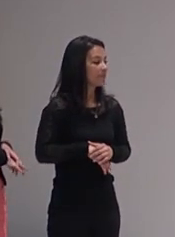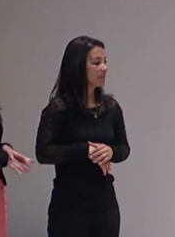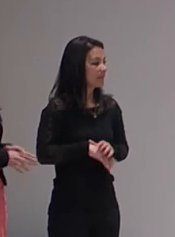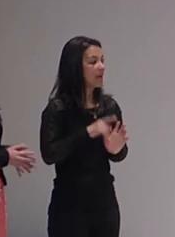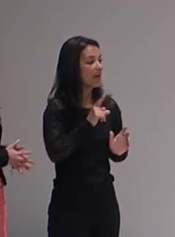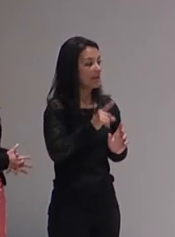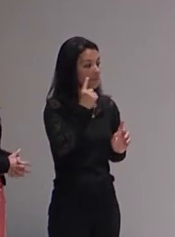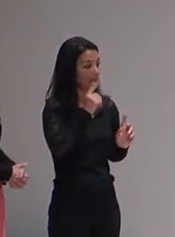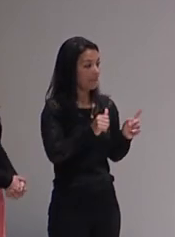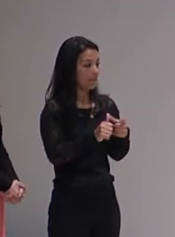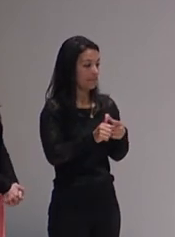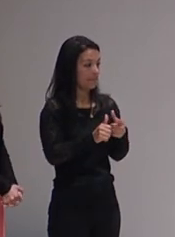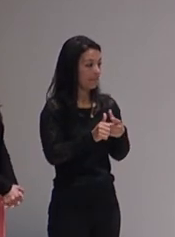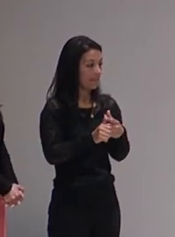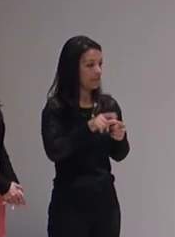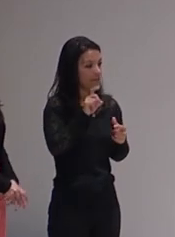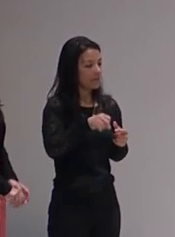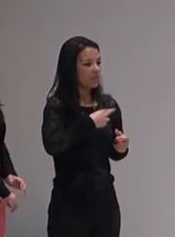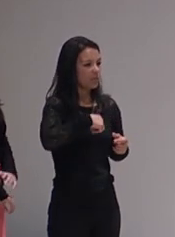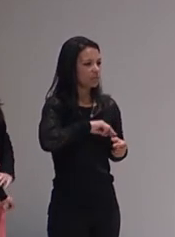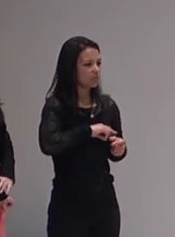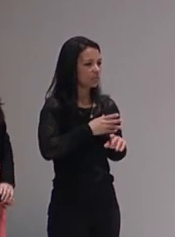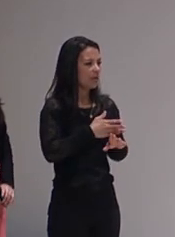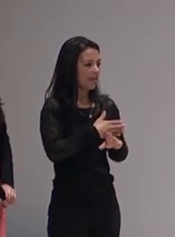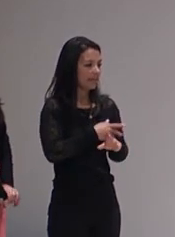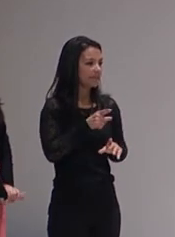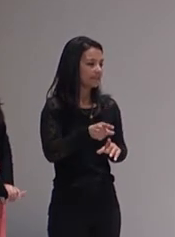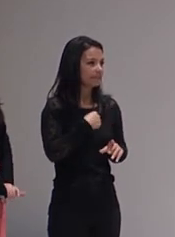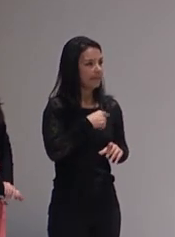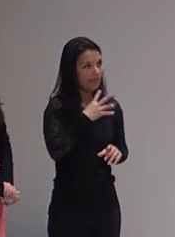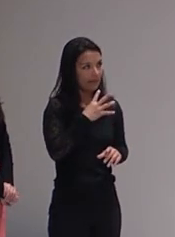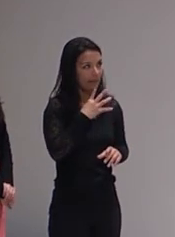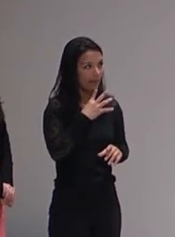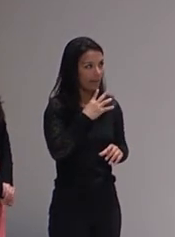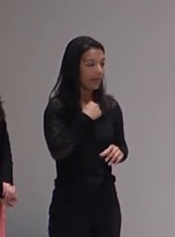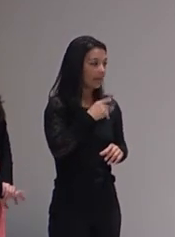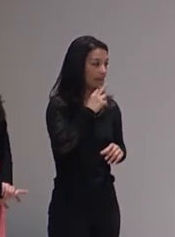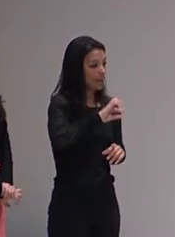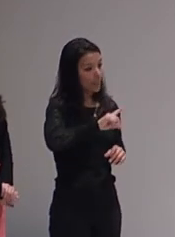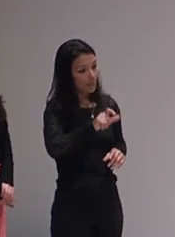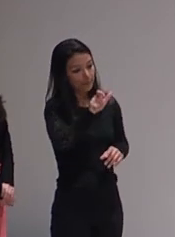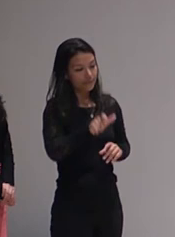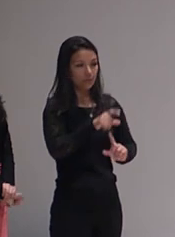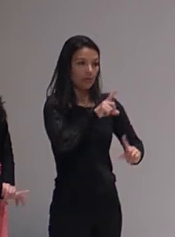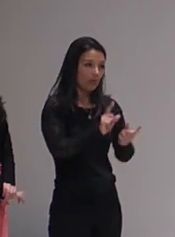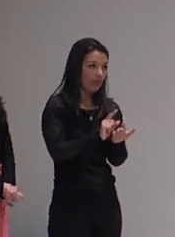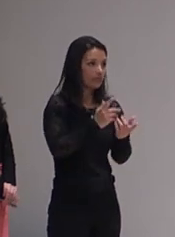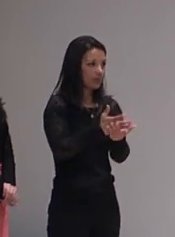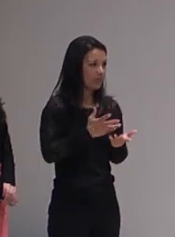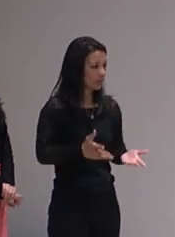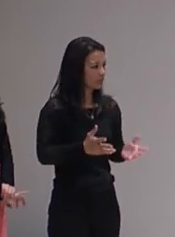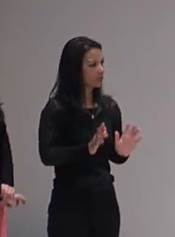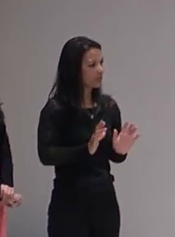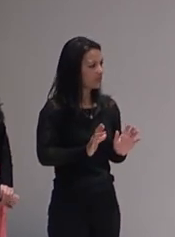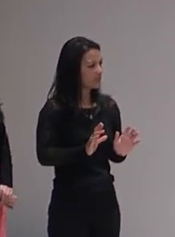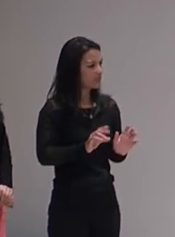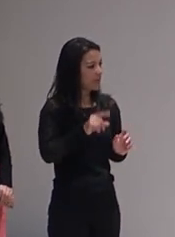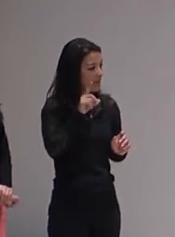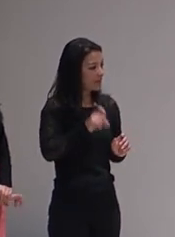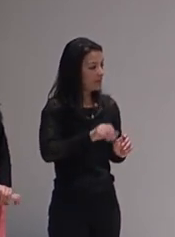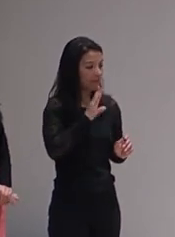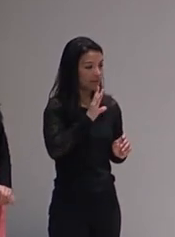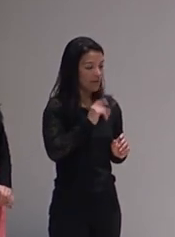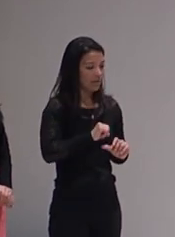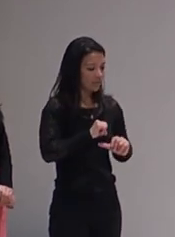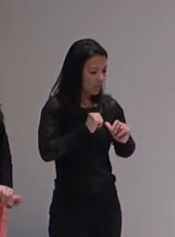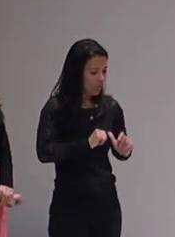La primera de ellas es, nosotros hablamos mucho aquí del otro, del encuentro, y eso está en mi vertiente de